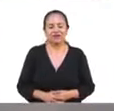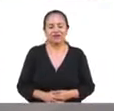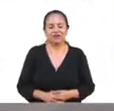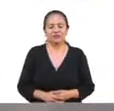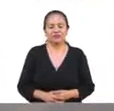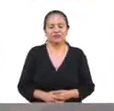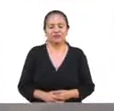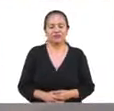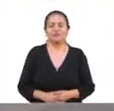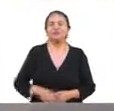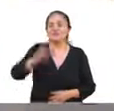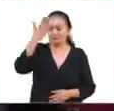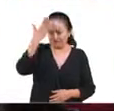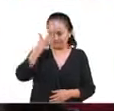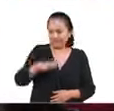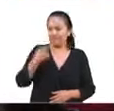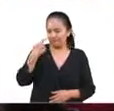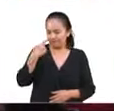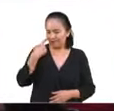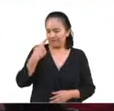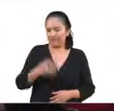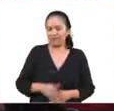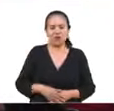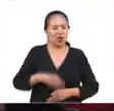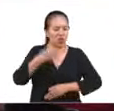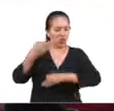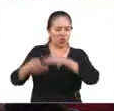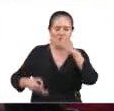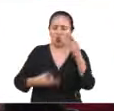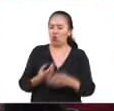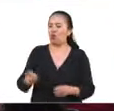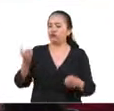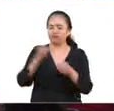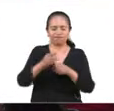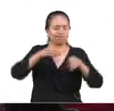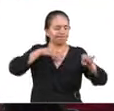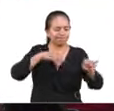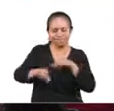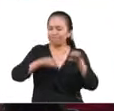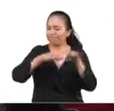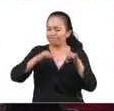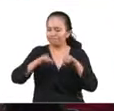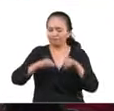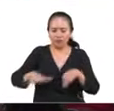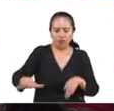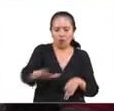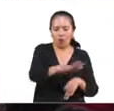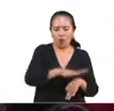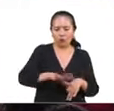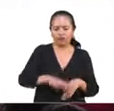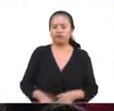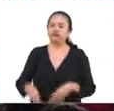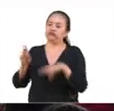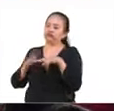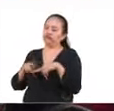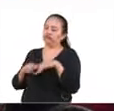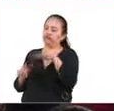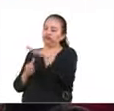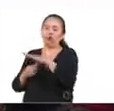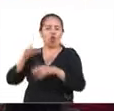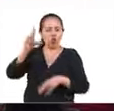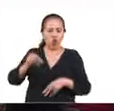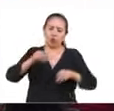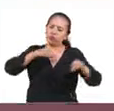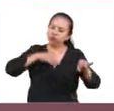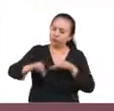Saben que trabajamos todos los días en el territorio, no en el escritorio. Ustedes